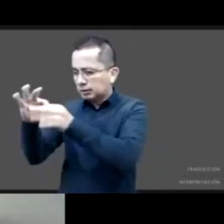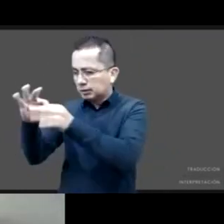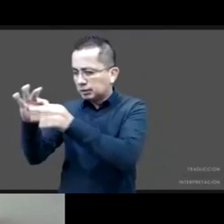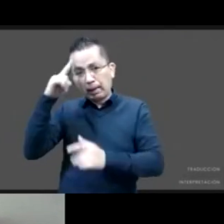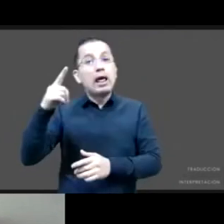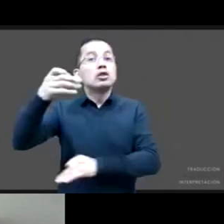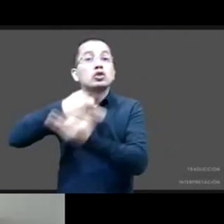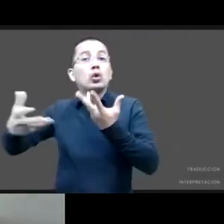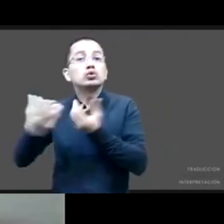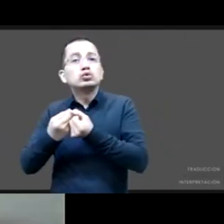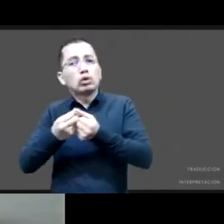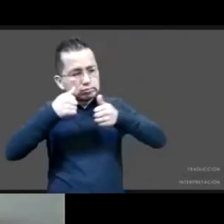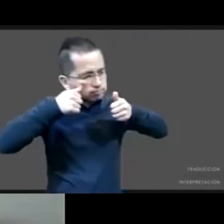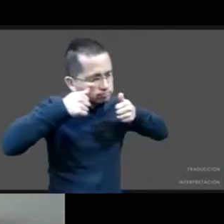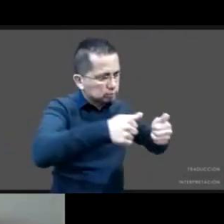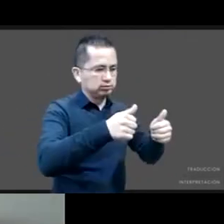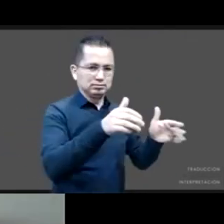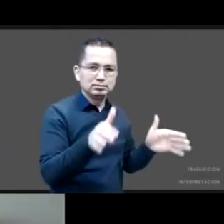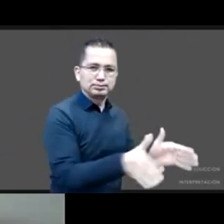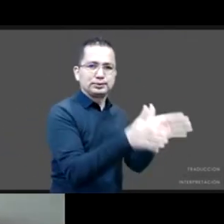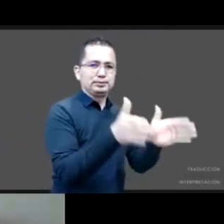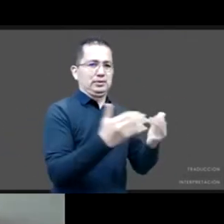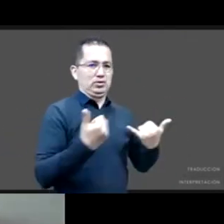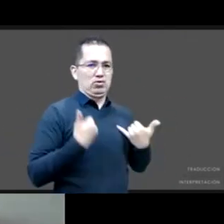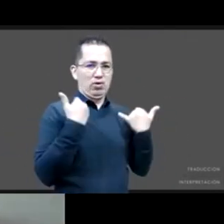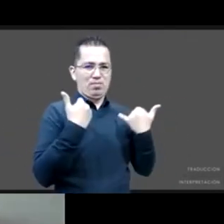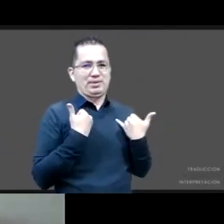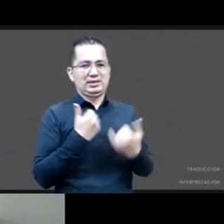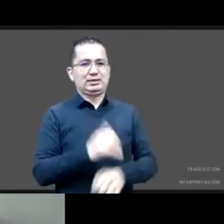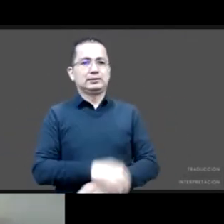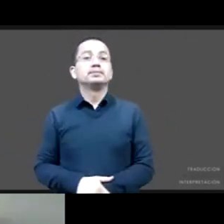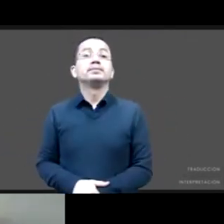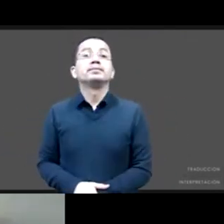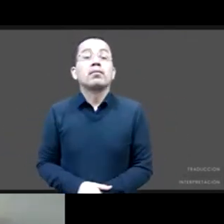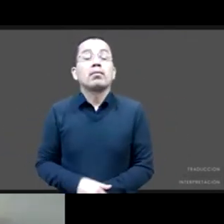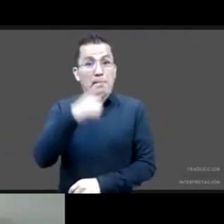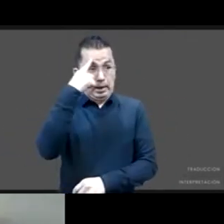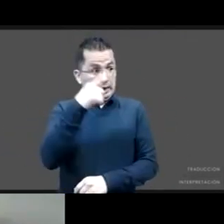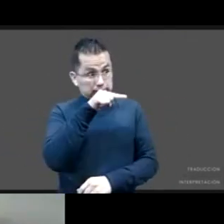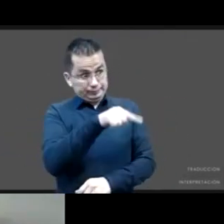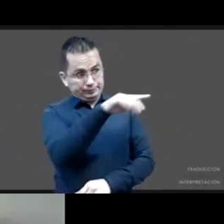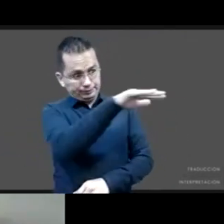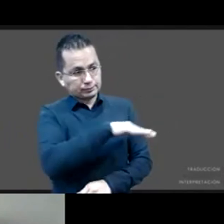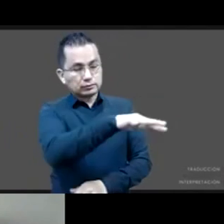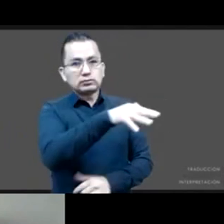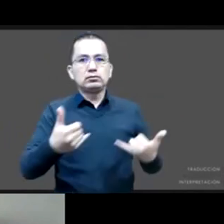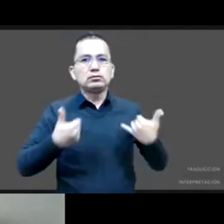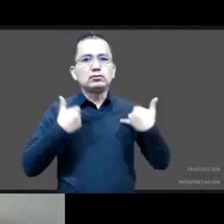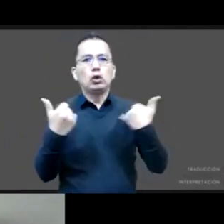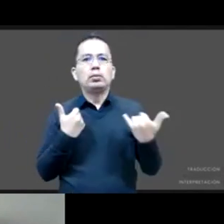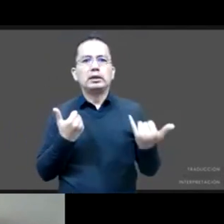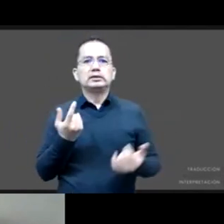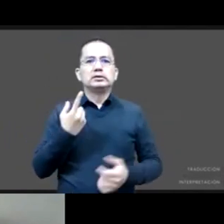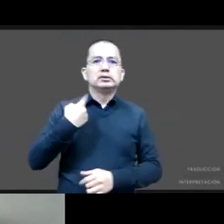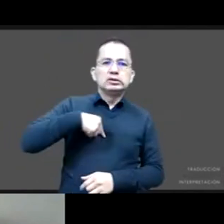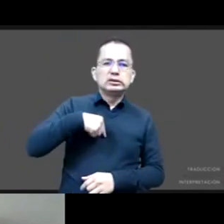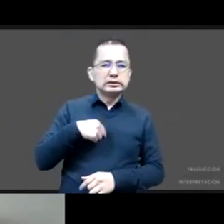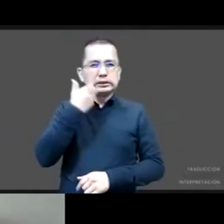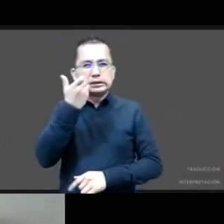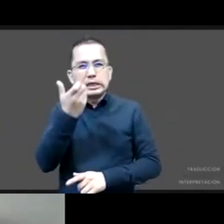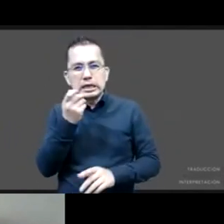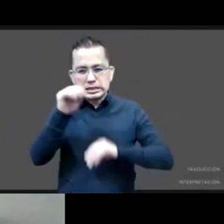que para hacer un proyecto con este tipo de jóvenes a veces pensamos que necesitamos demasiado